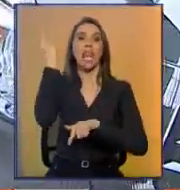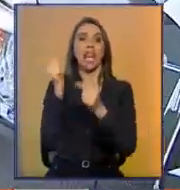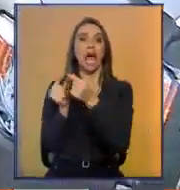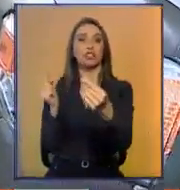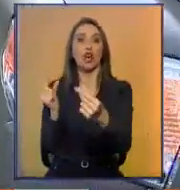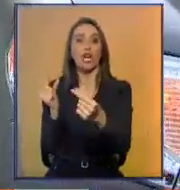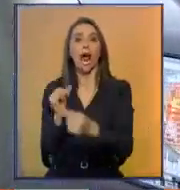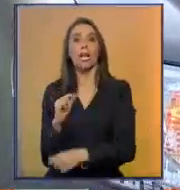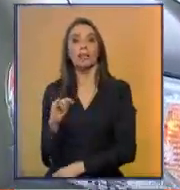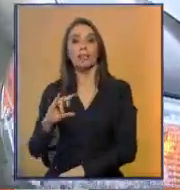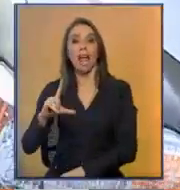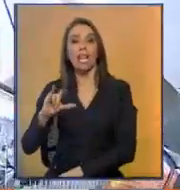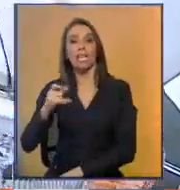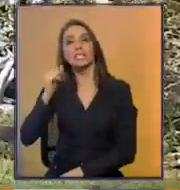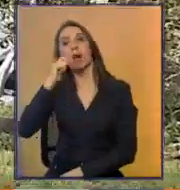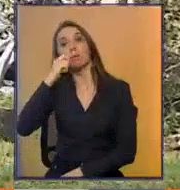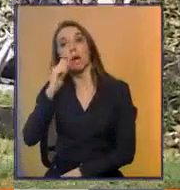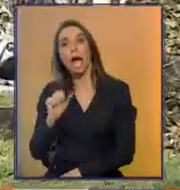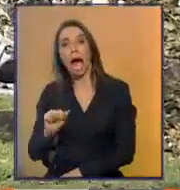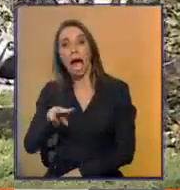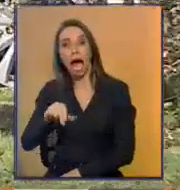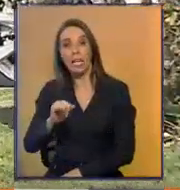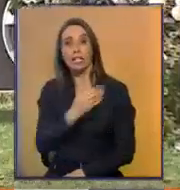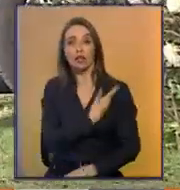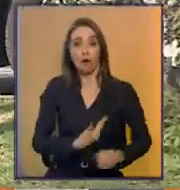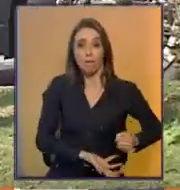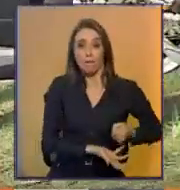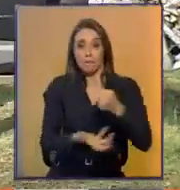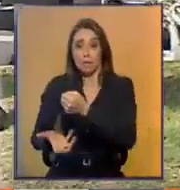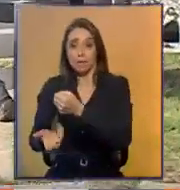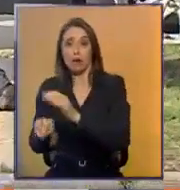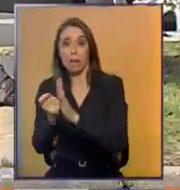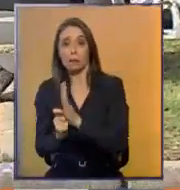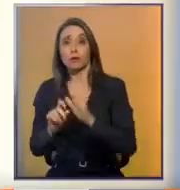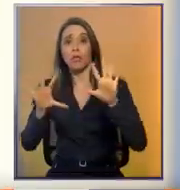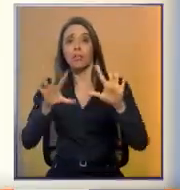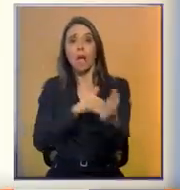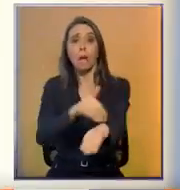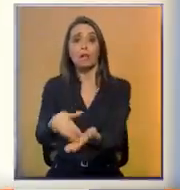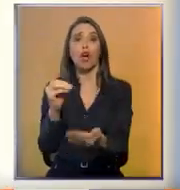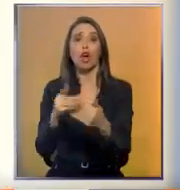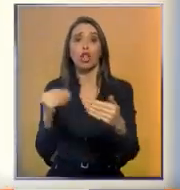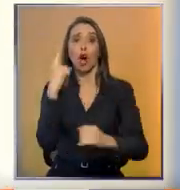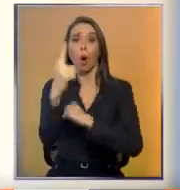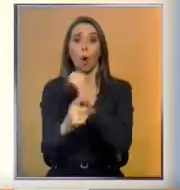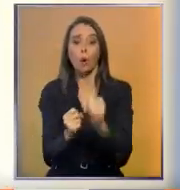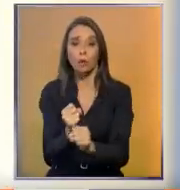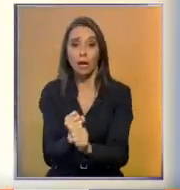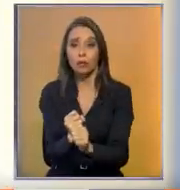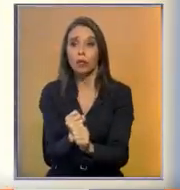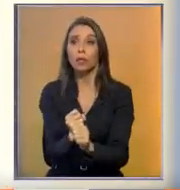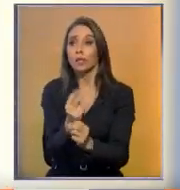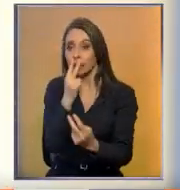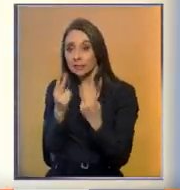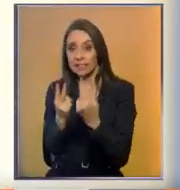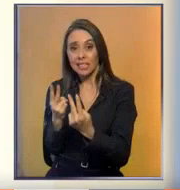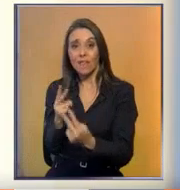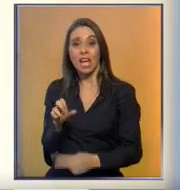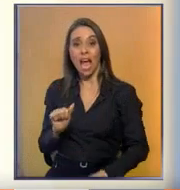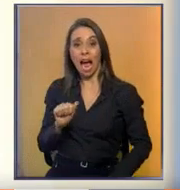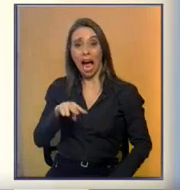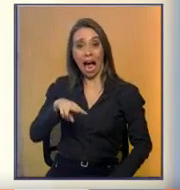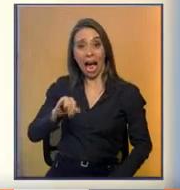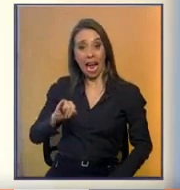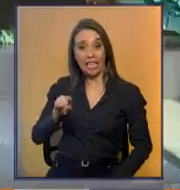que según él tiene un presupuesto de 10 millones de dólares al año. Se ve la Agencia Nacional de Inteligencia como